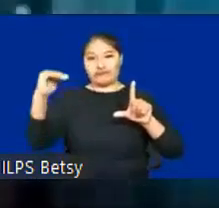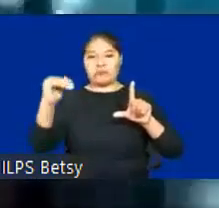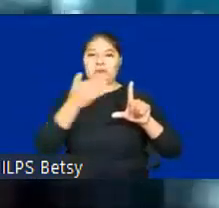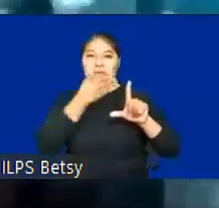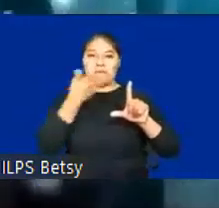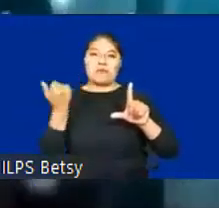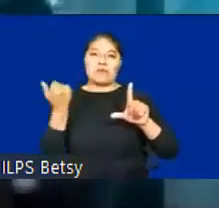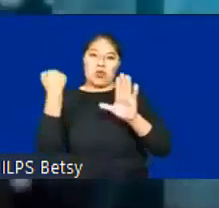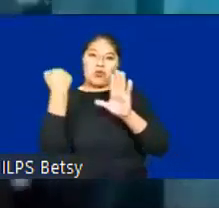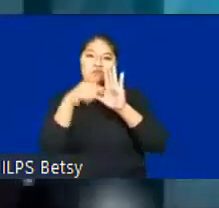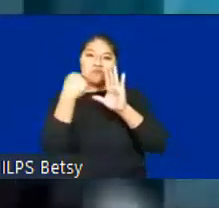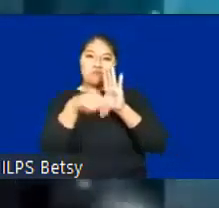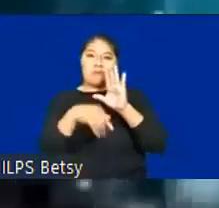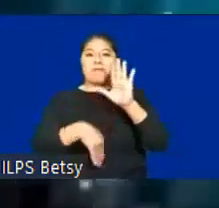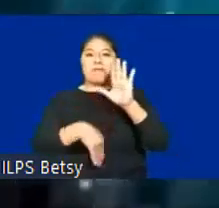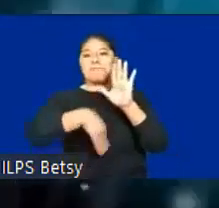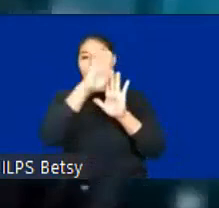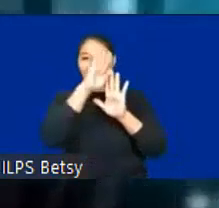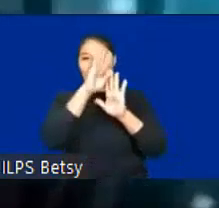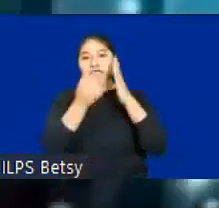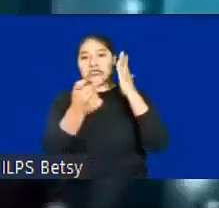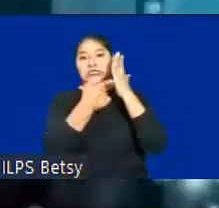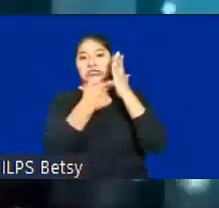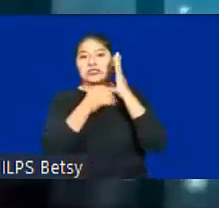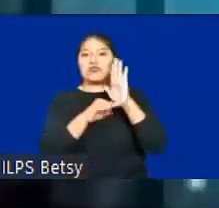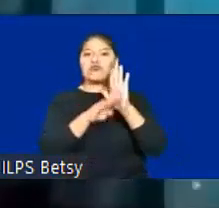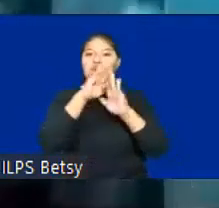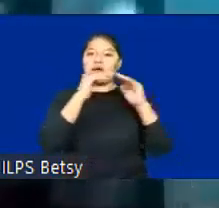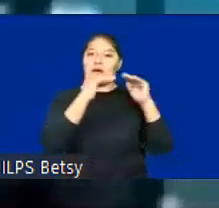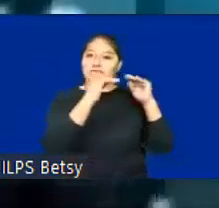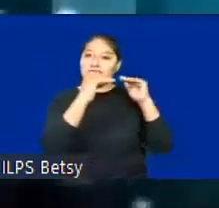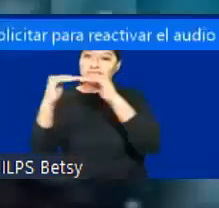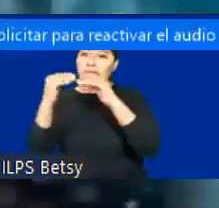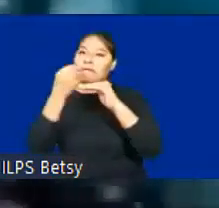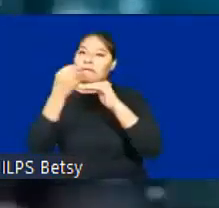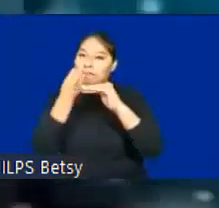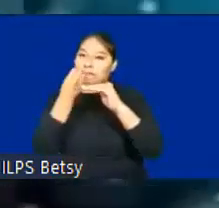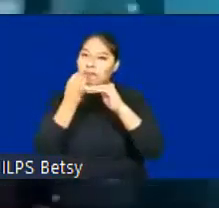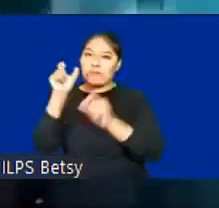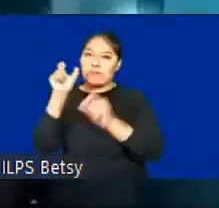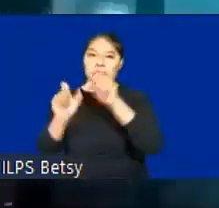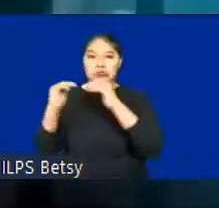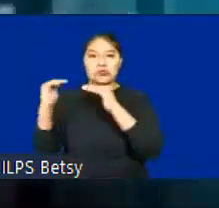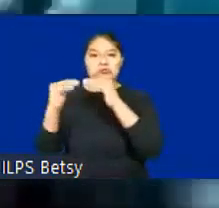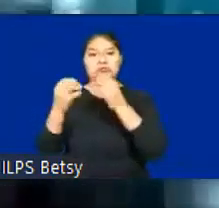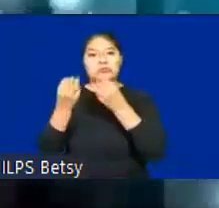virtual se sostiene, ¿no? Se sostiene en un porcentaje bastante alto de